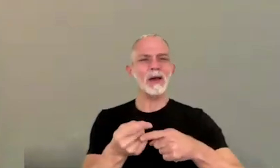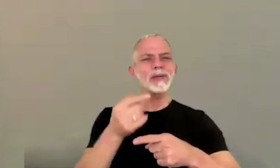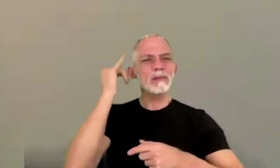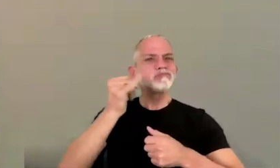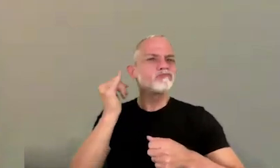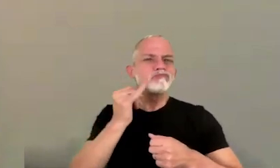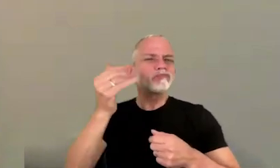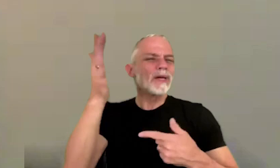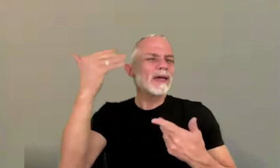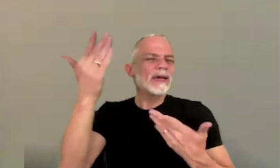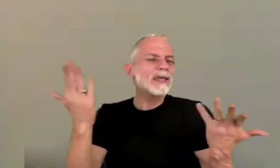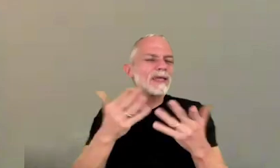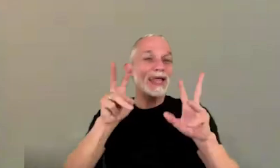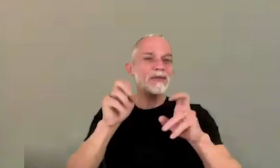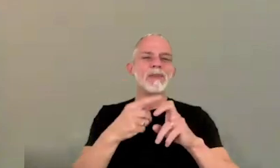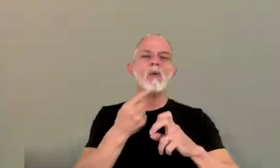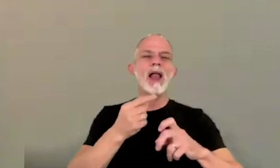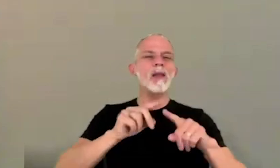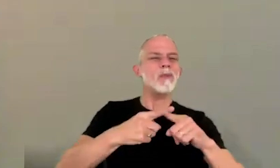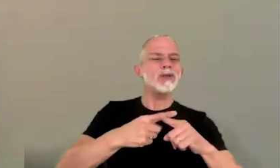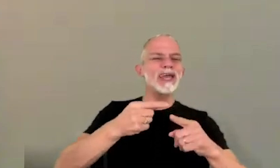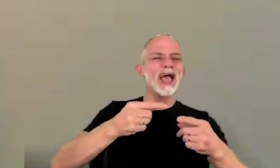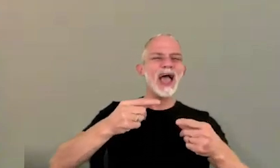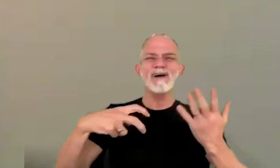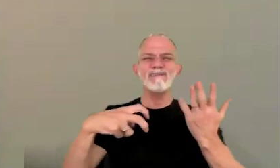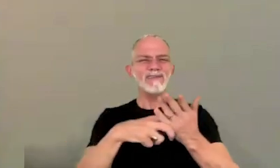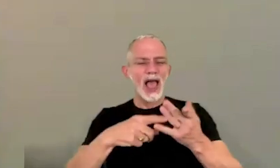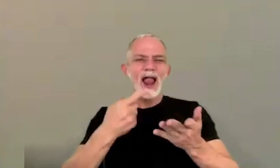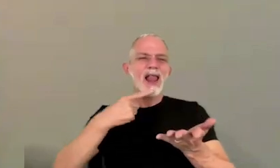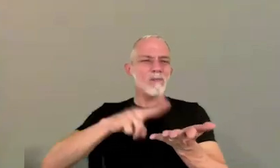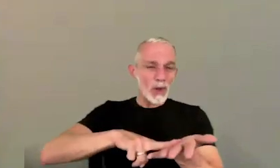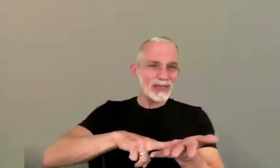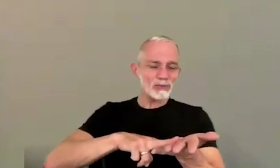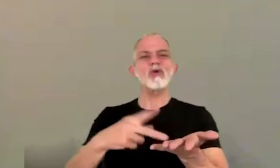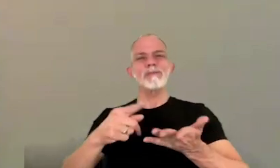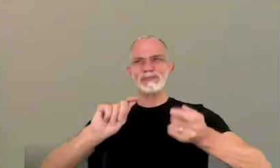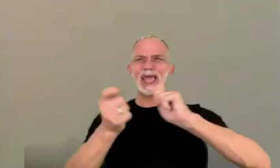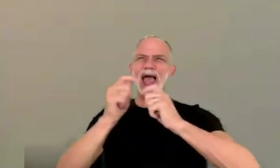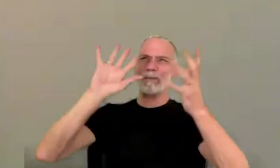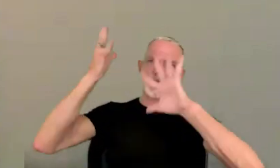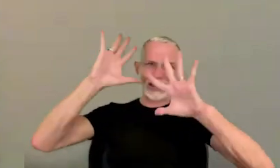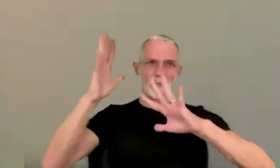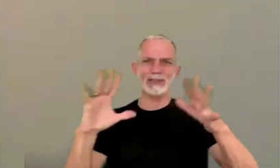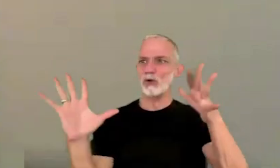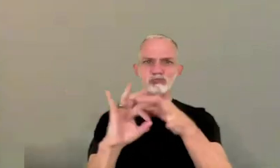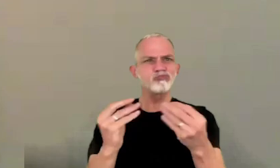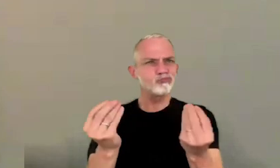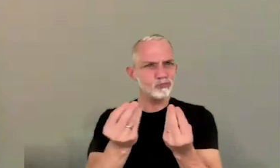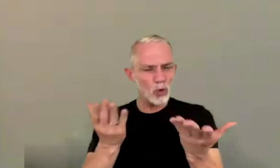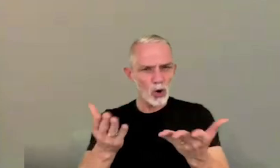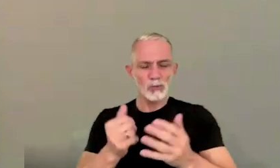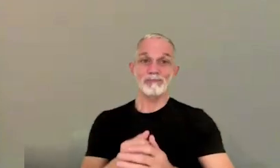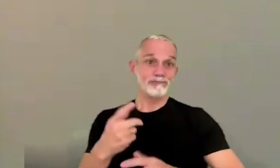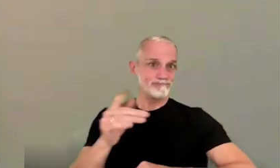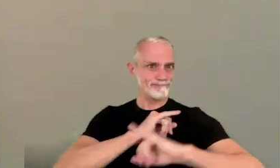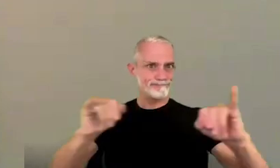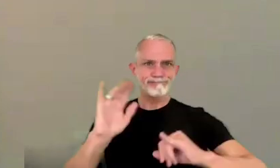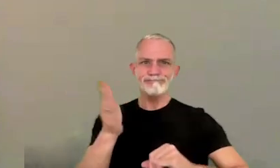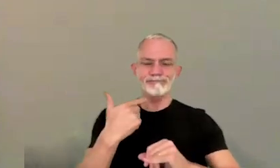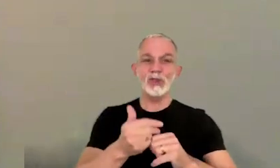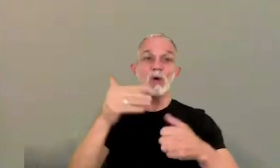que es política fiscal y cambio climático. Bueno, les quiero recordar a todos que, bueno, quienes cumplan